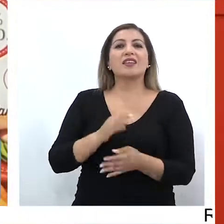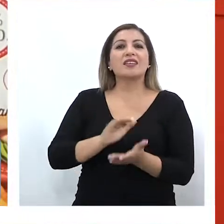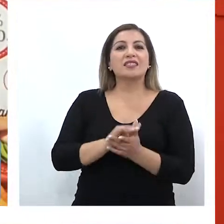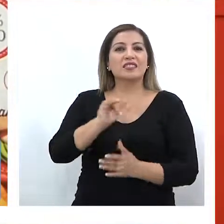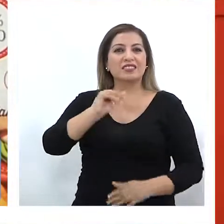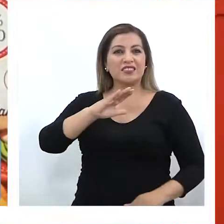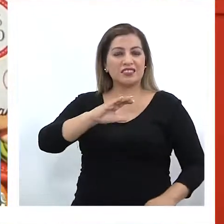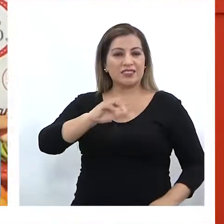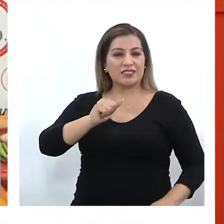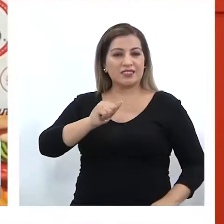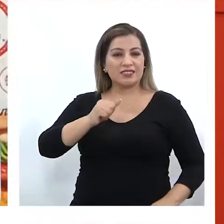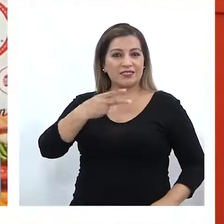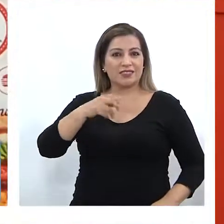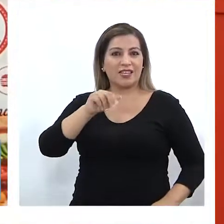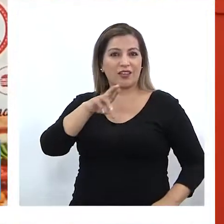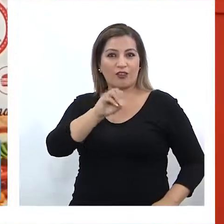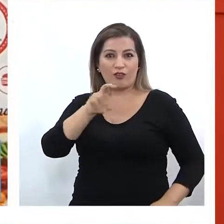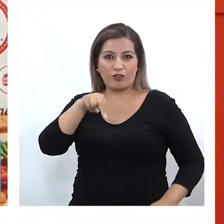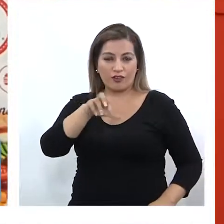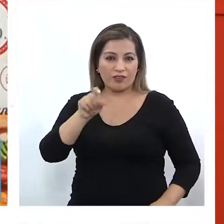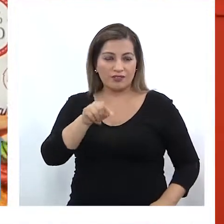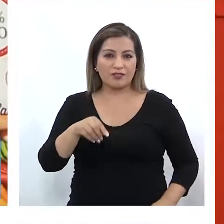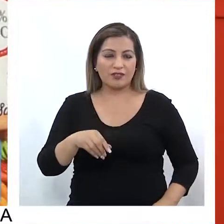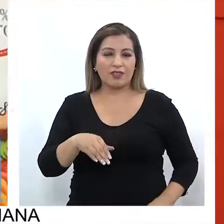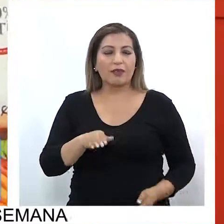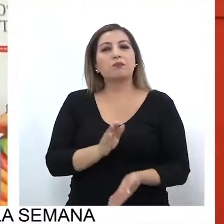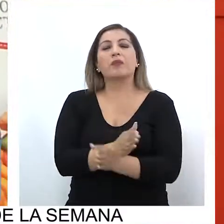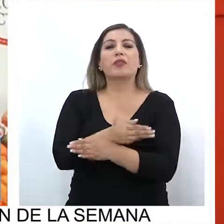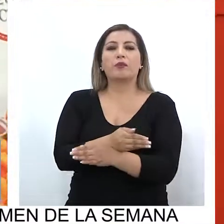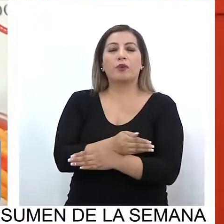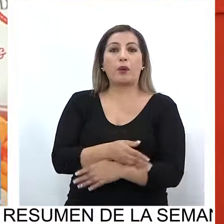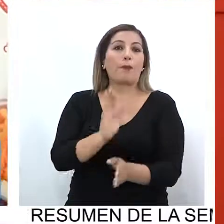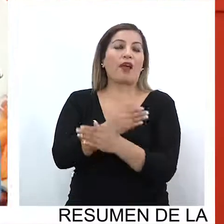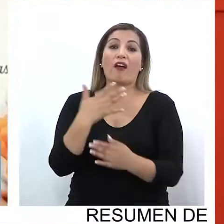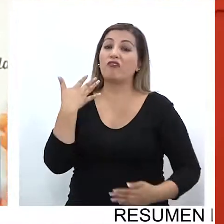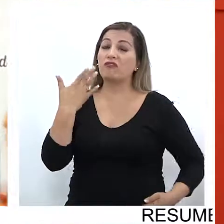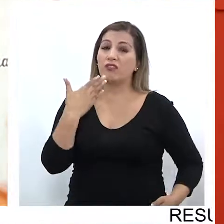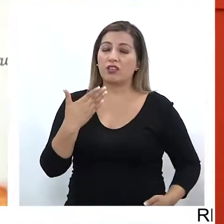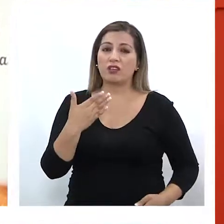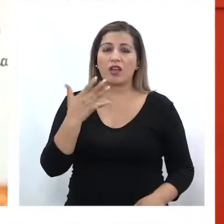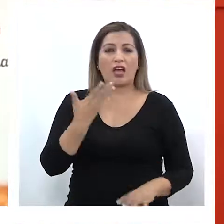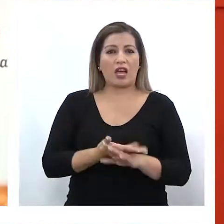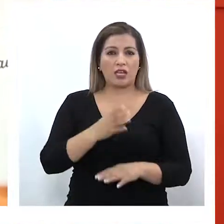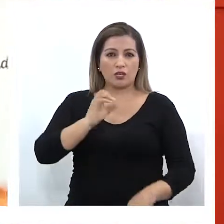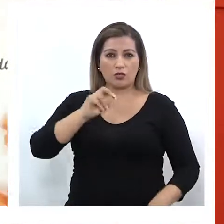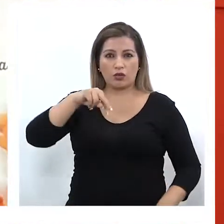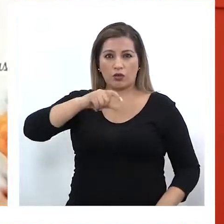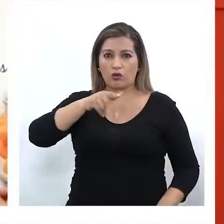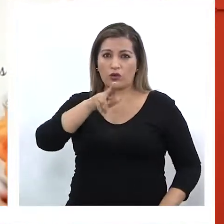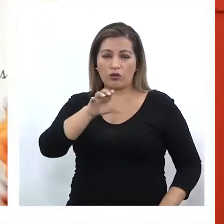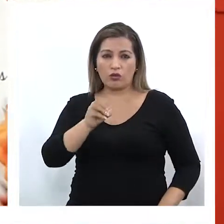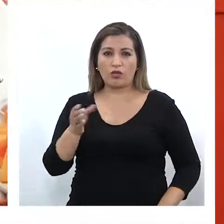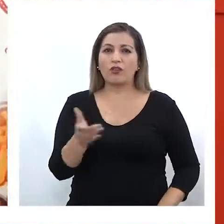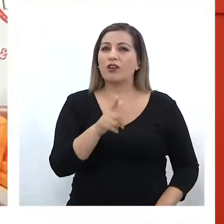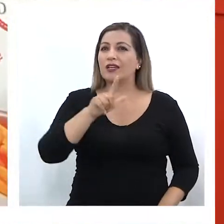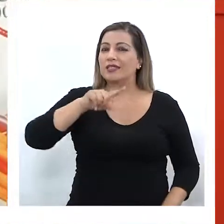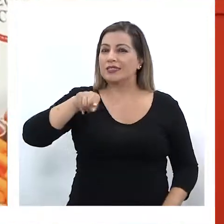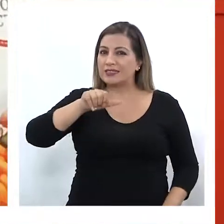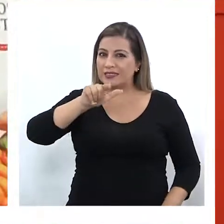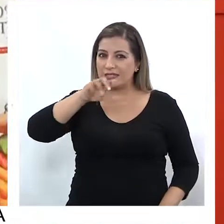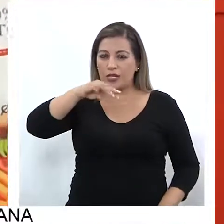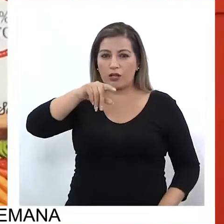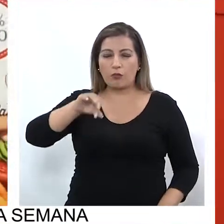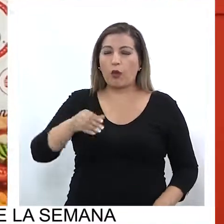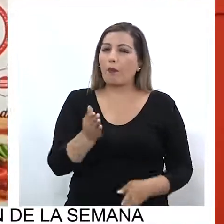de pescado, pulpo, camarón. Tenemos también pescado bien fresco, tenemos congro medallón, albacora, reineta, salmón. Todos estos